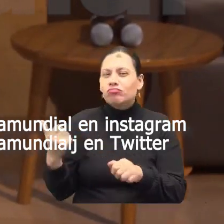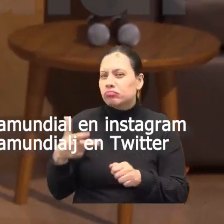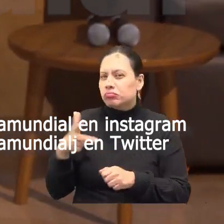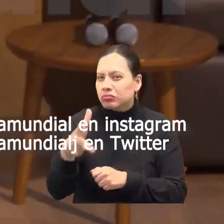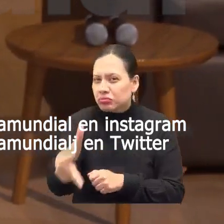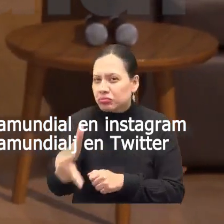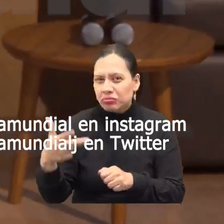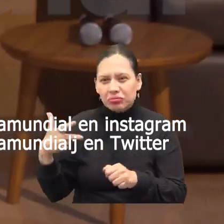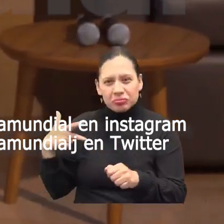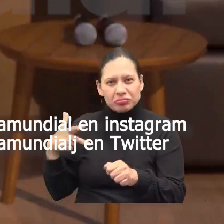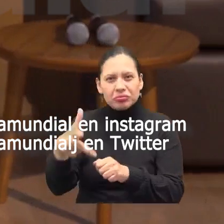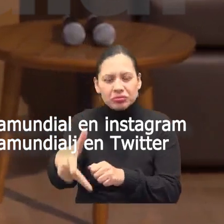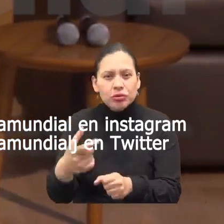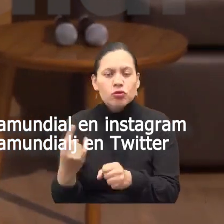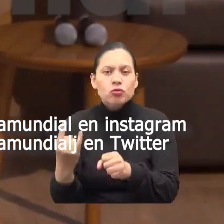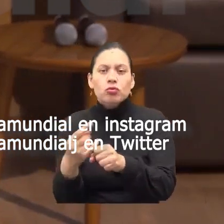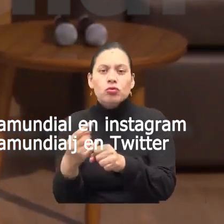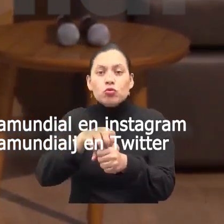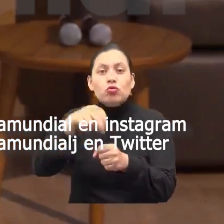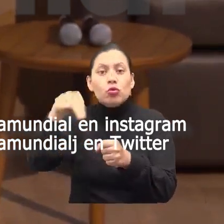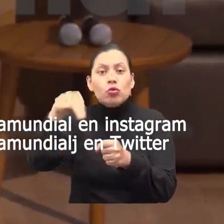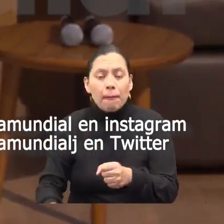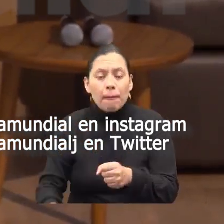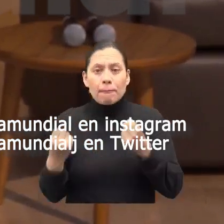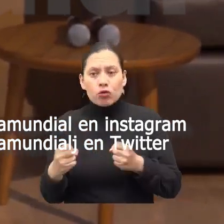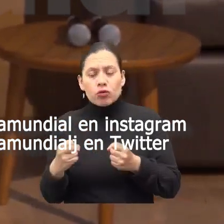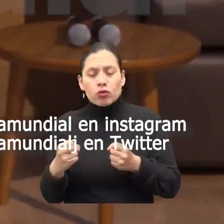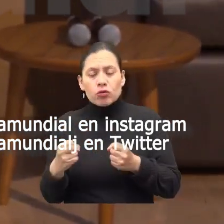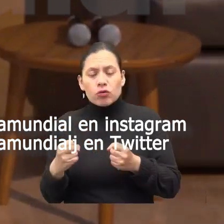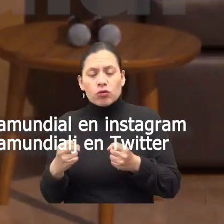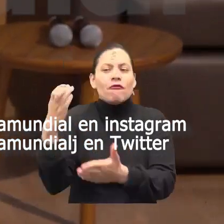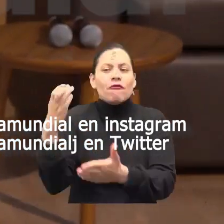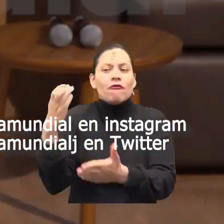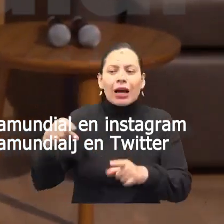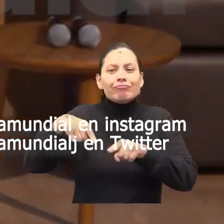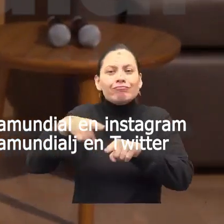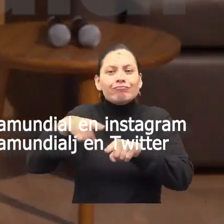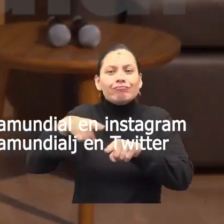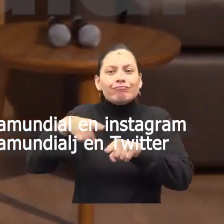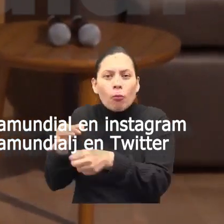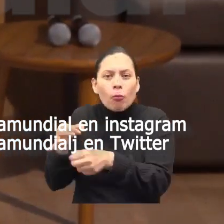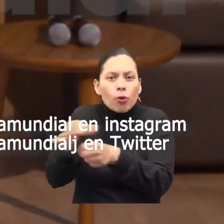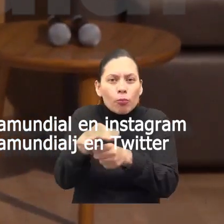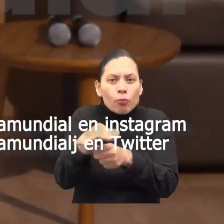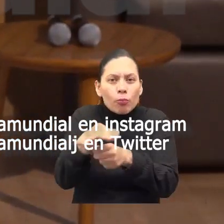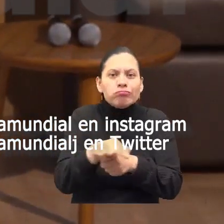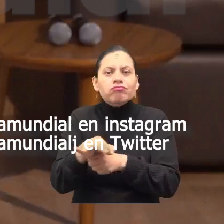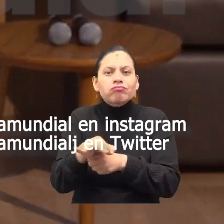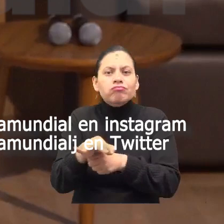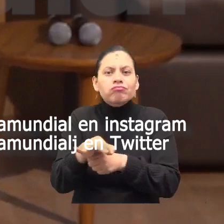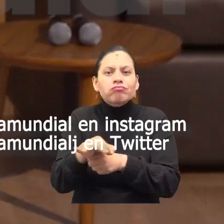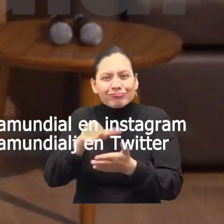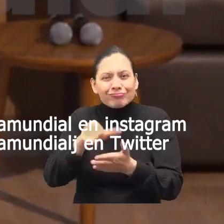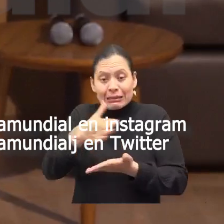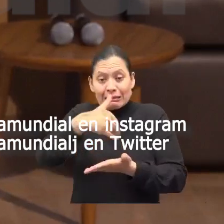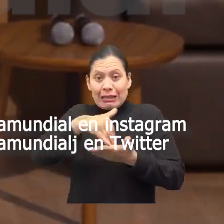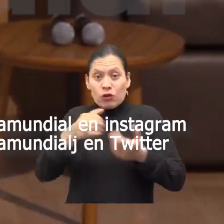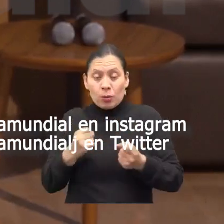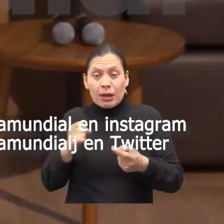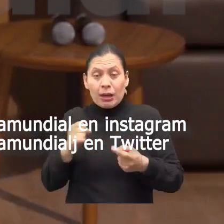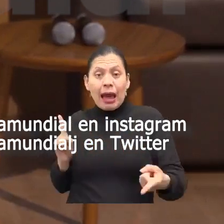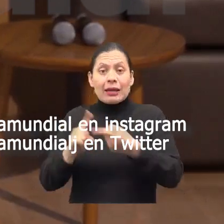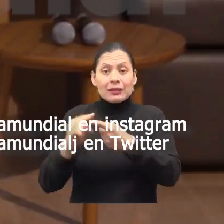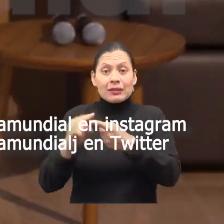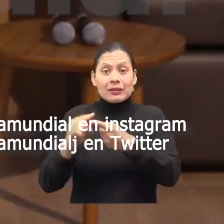Sabana Occidente, a los ciudadanos de Bogotá que se desplacen hacia la Sabana Occidente y a todo el que pueda trasladarse entre el centro de Bogotá y Facatativá